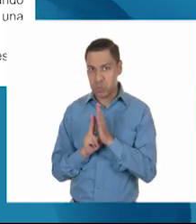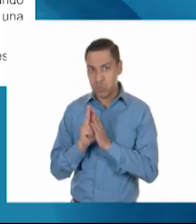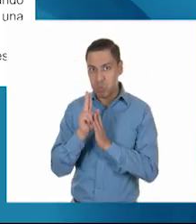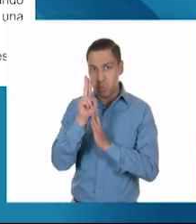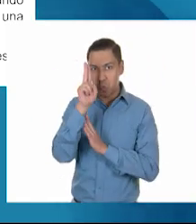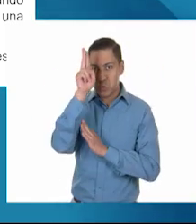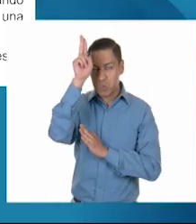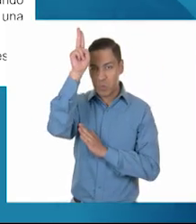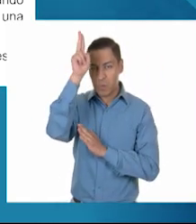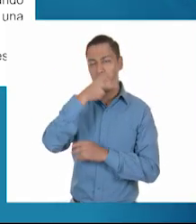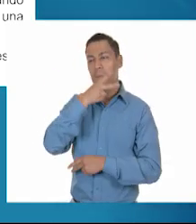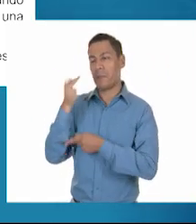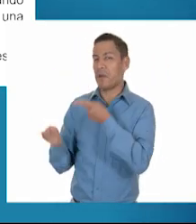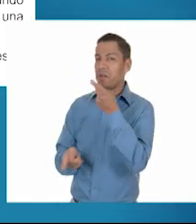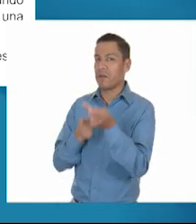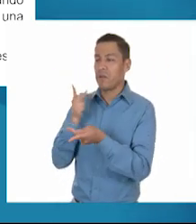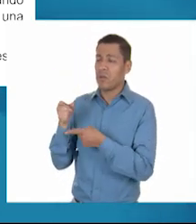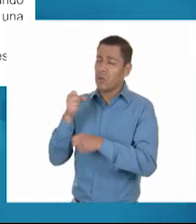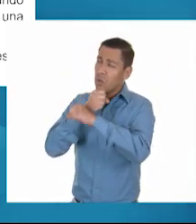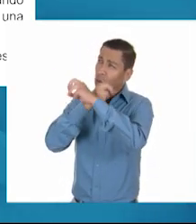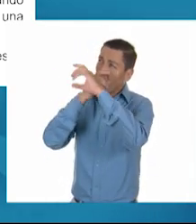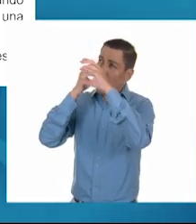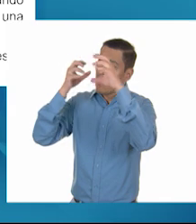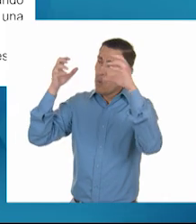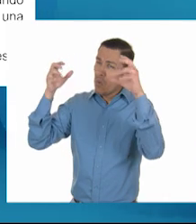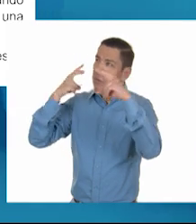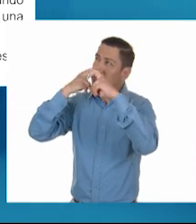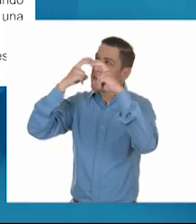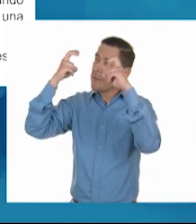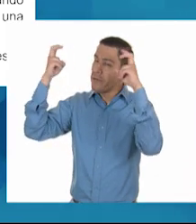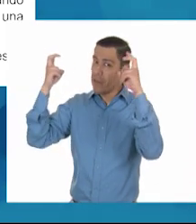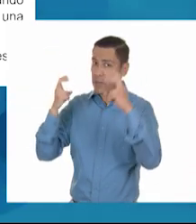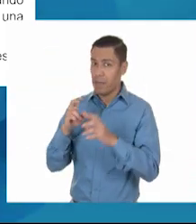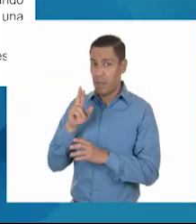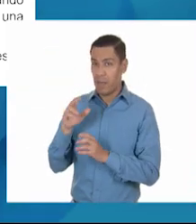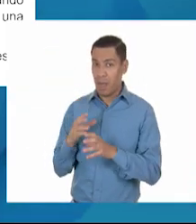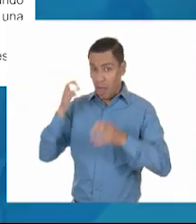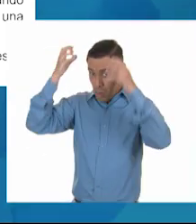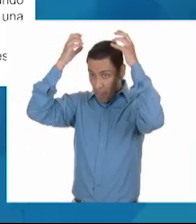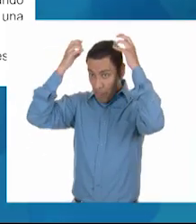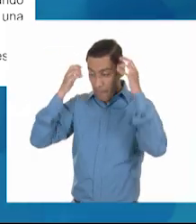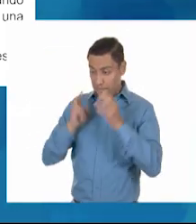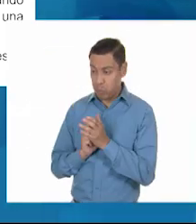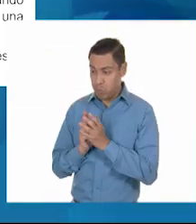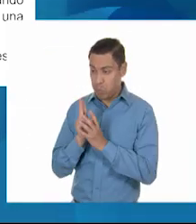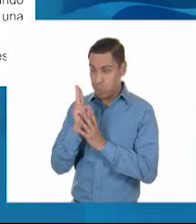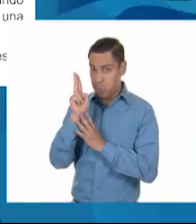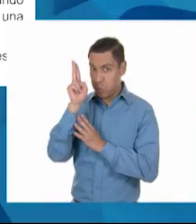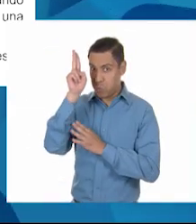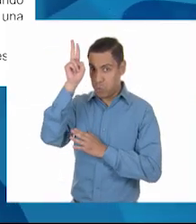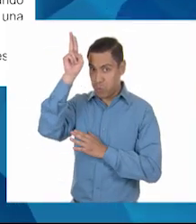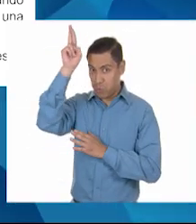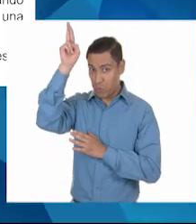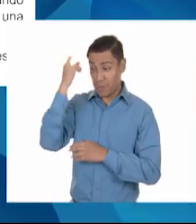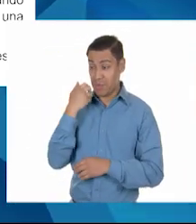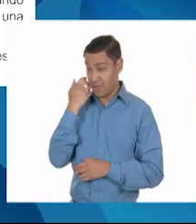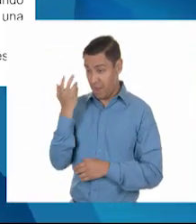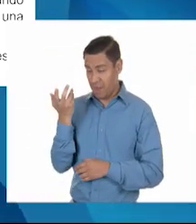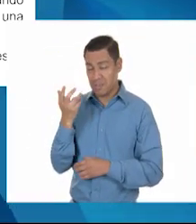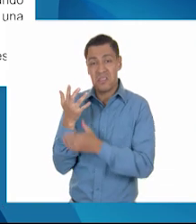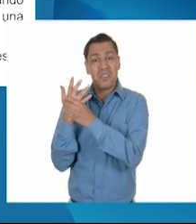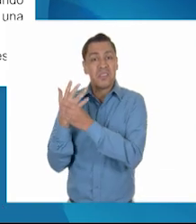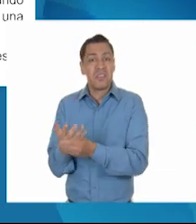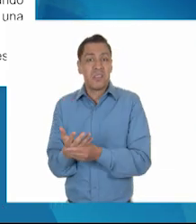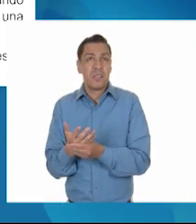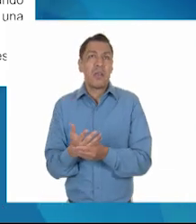La primera fue si soñaba con ser astronauta cuando era niño. Mateo Estrella comentó que cuando era pequeño tenía demasiados